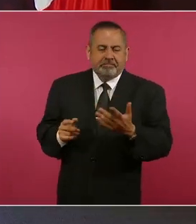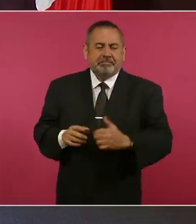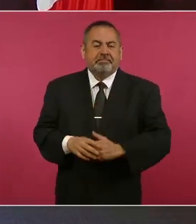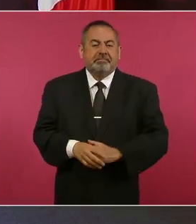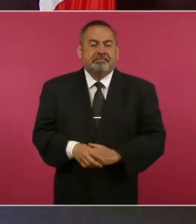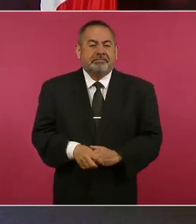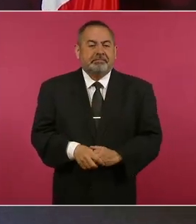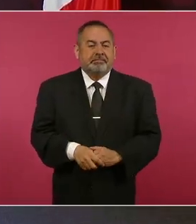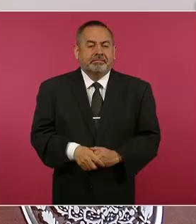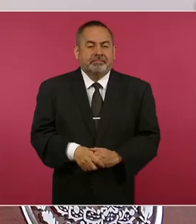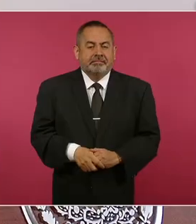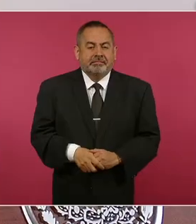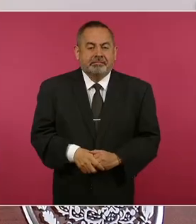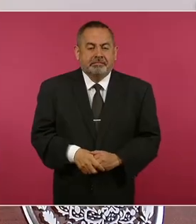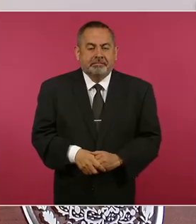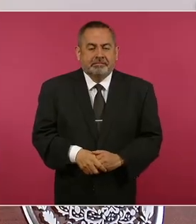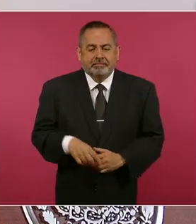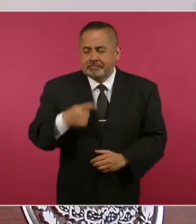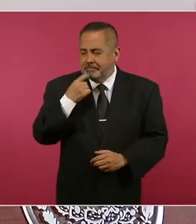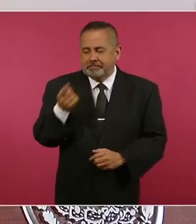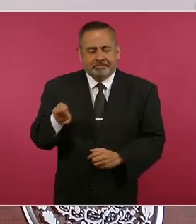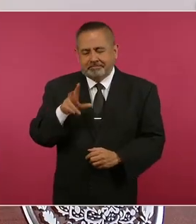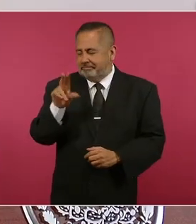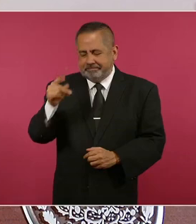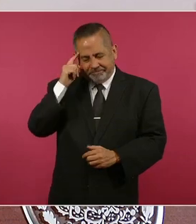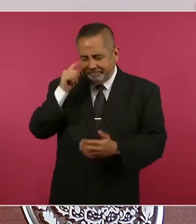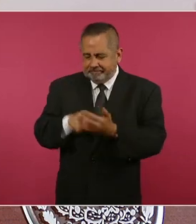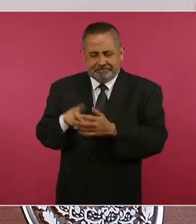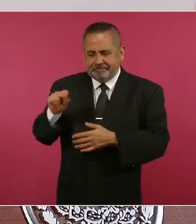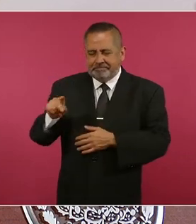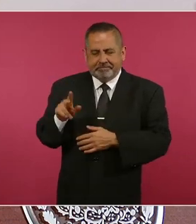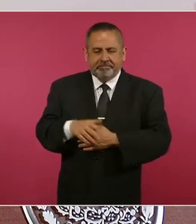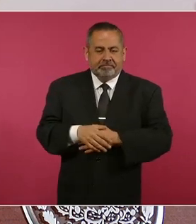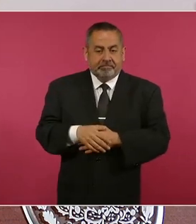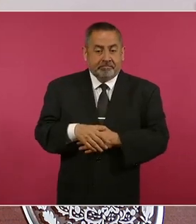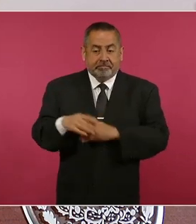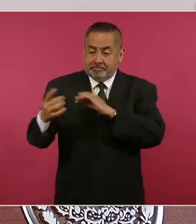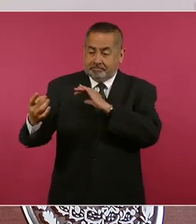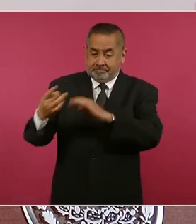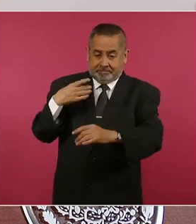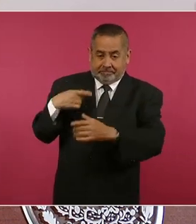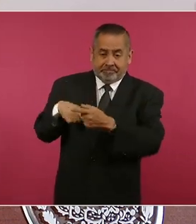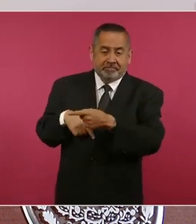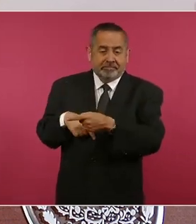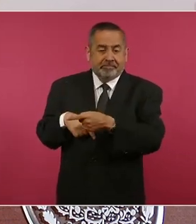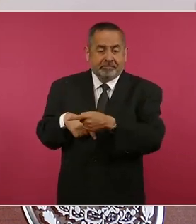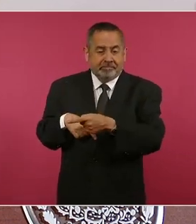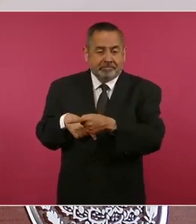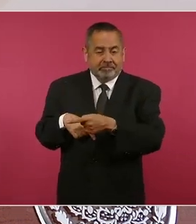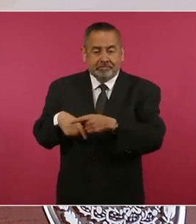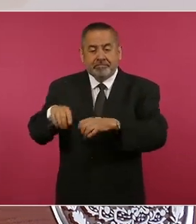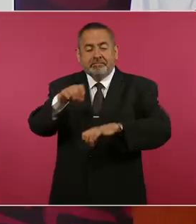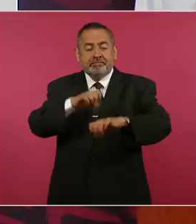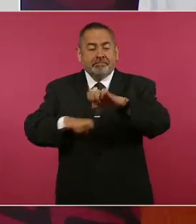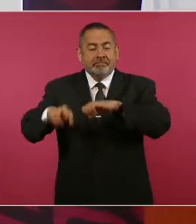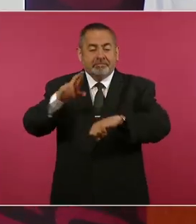y le dije no, porque me la mandó el